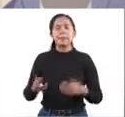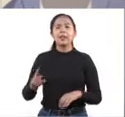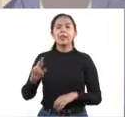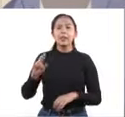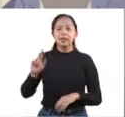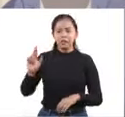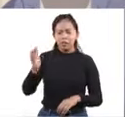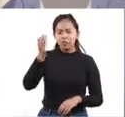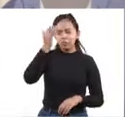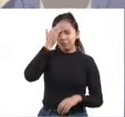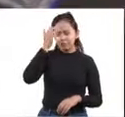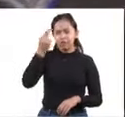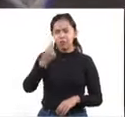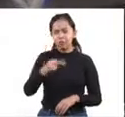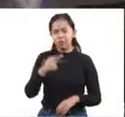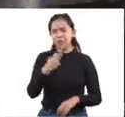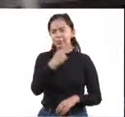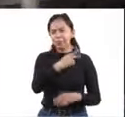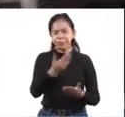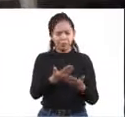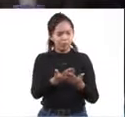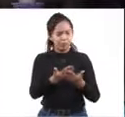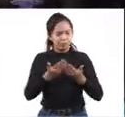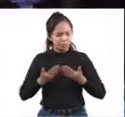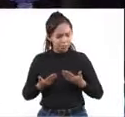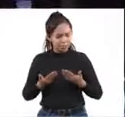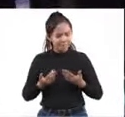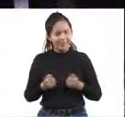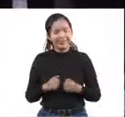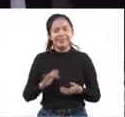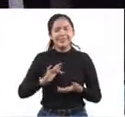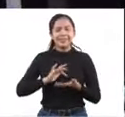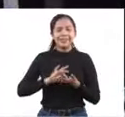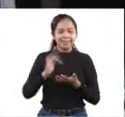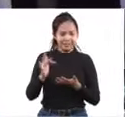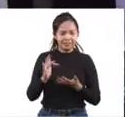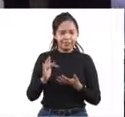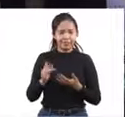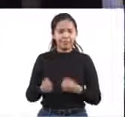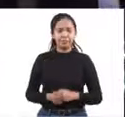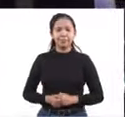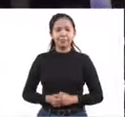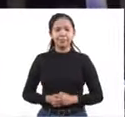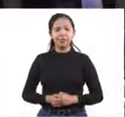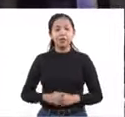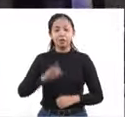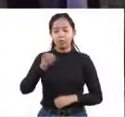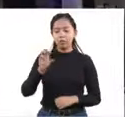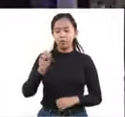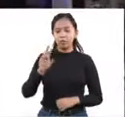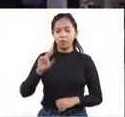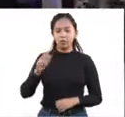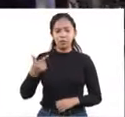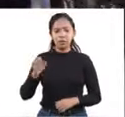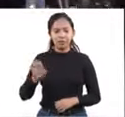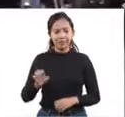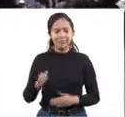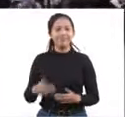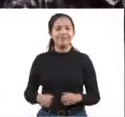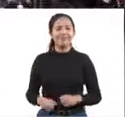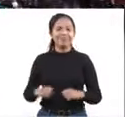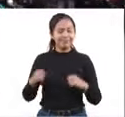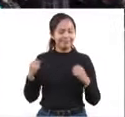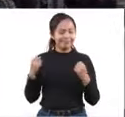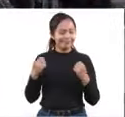nombre. Jorge González, presente. Jorge González, presente.